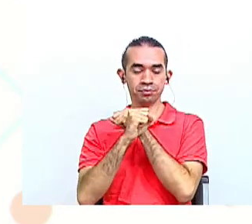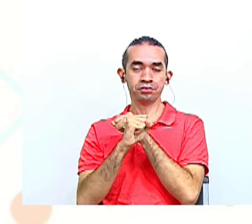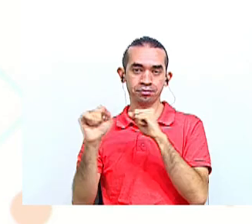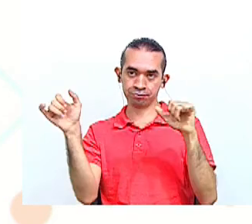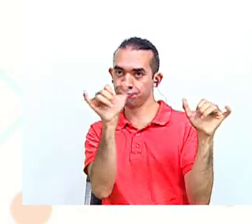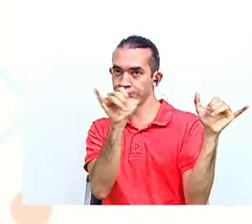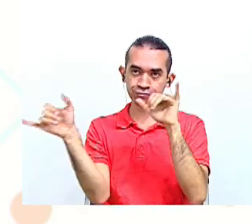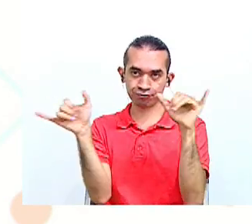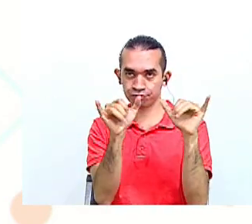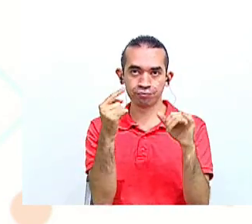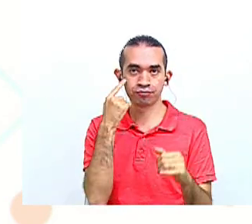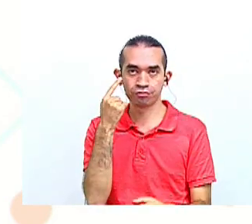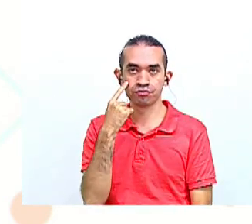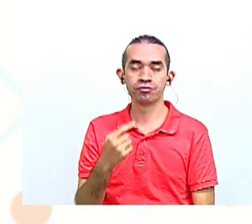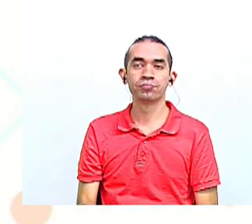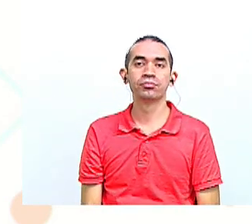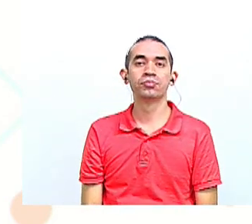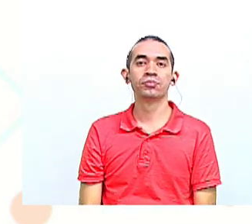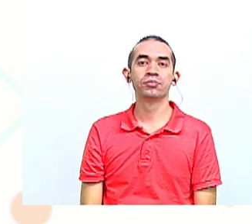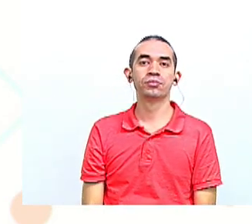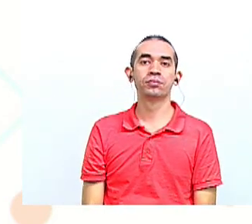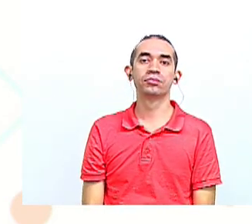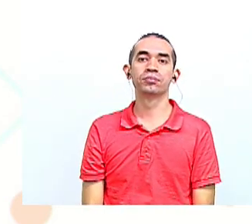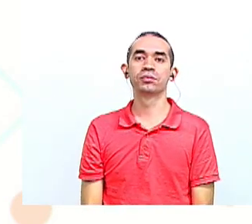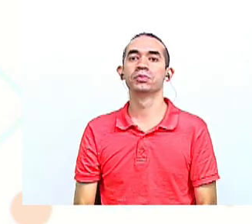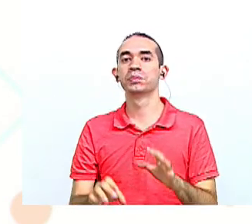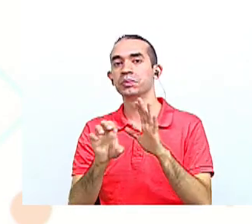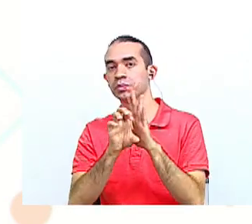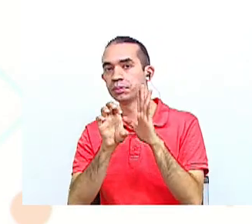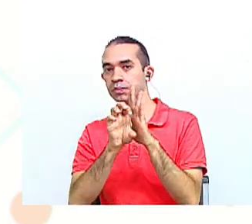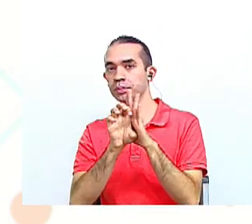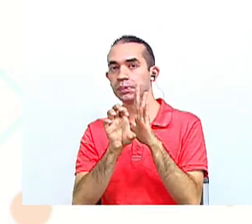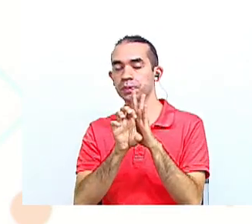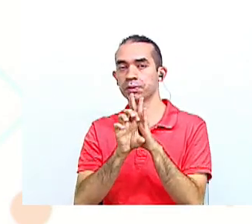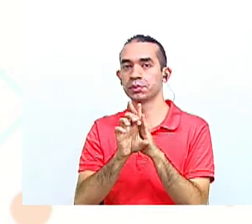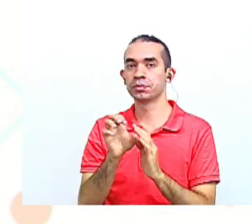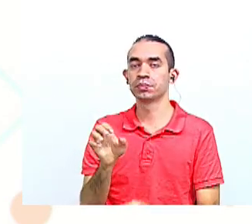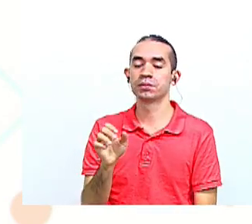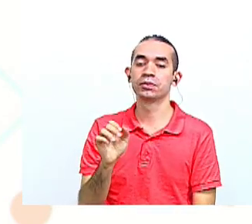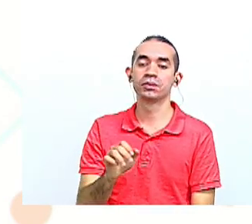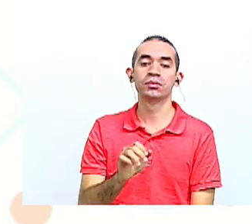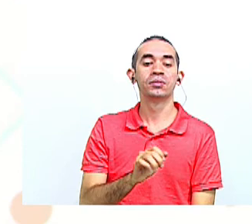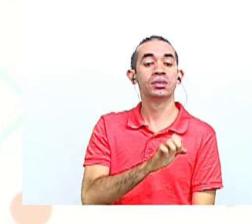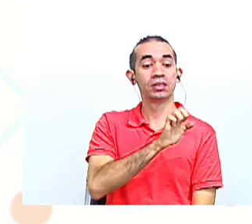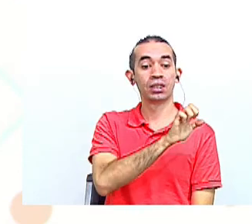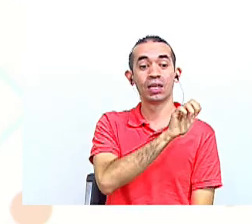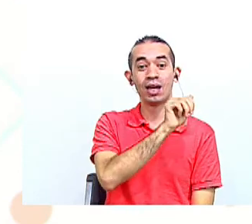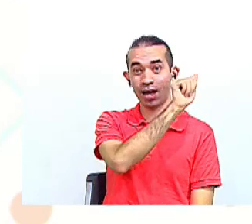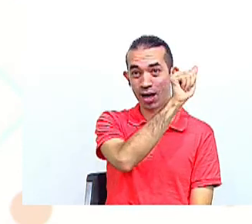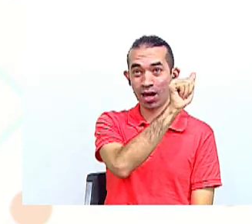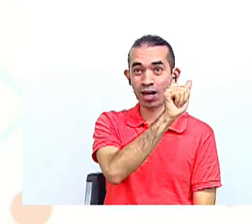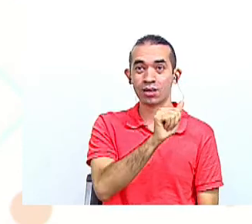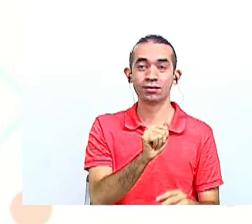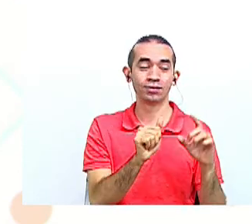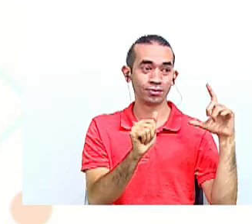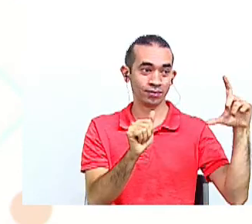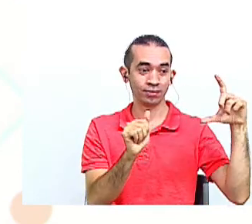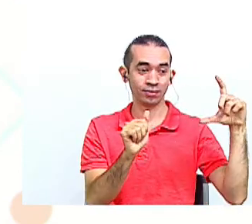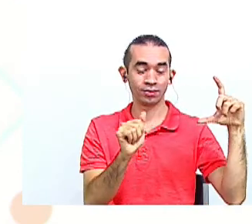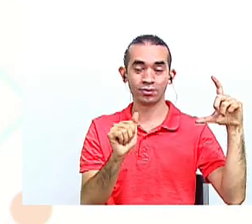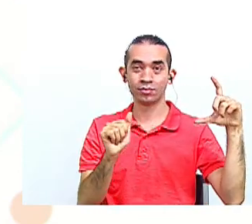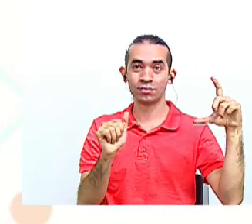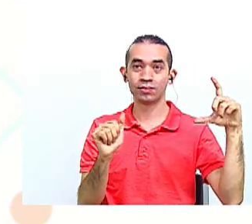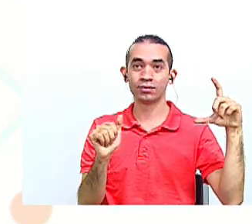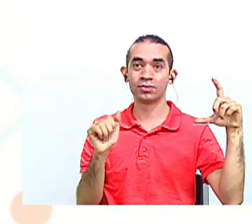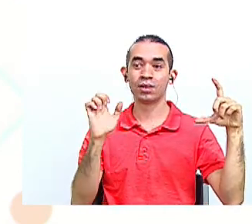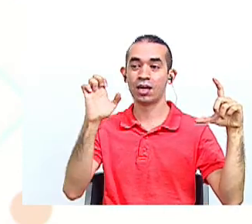congruencia. Observemos. Por ejemplo, el segmento EA es congruente con el segmento